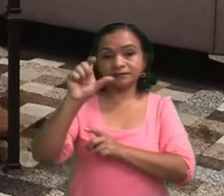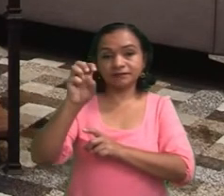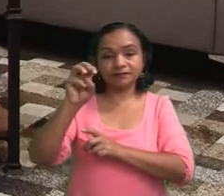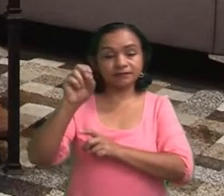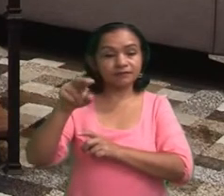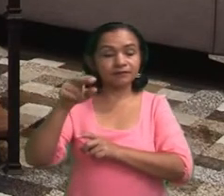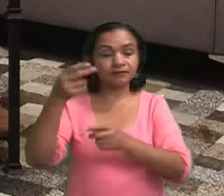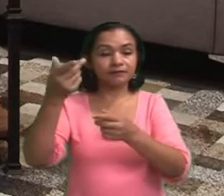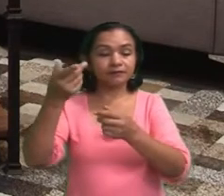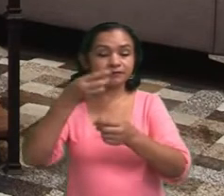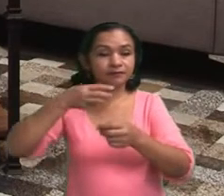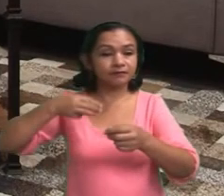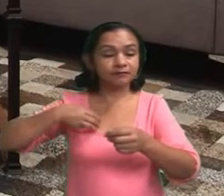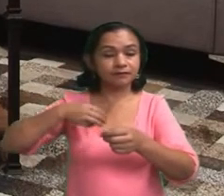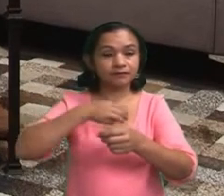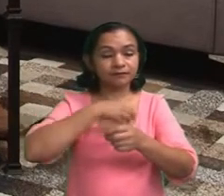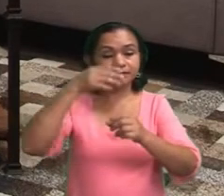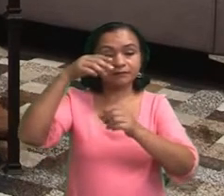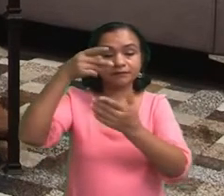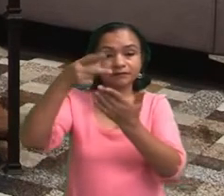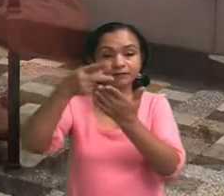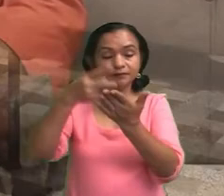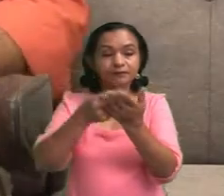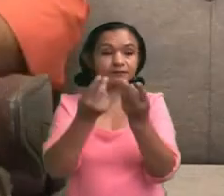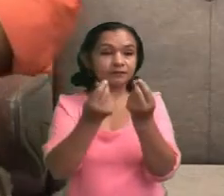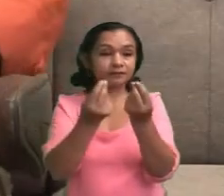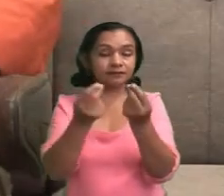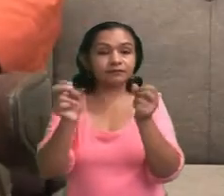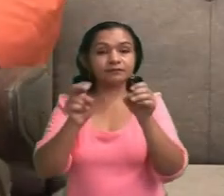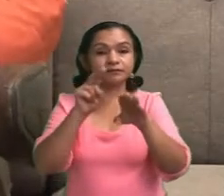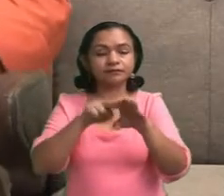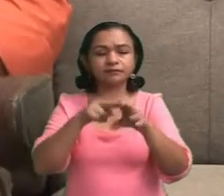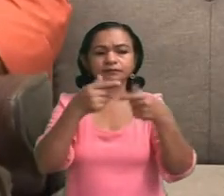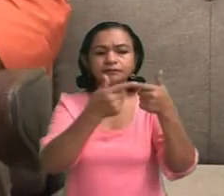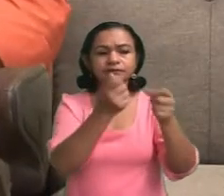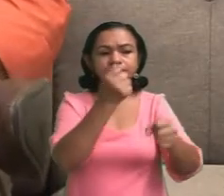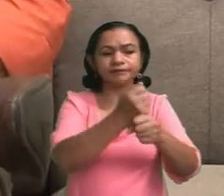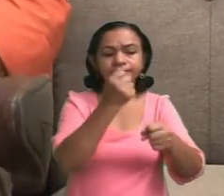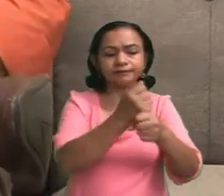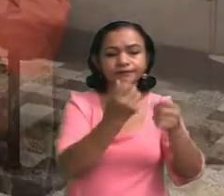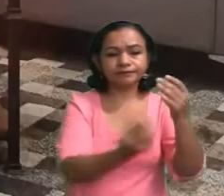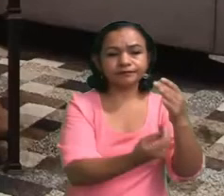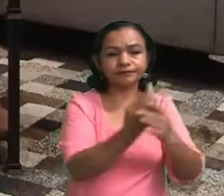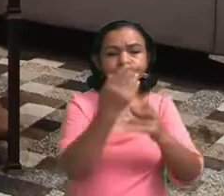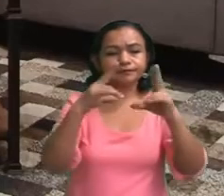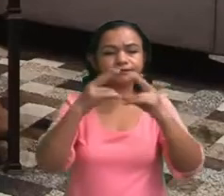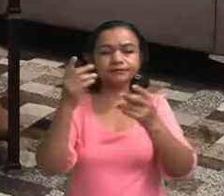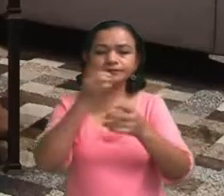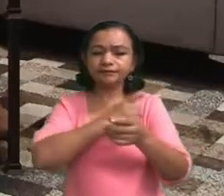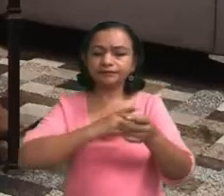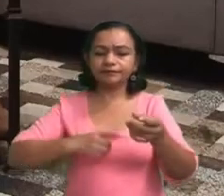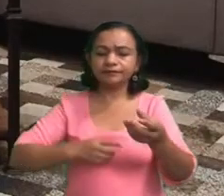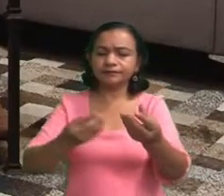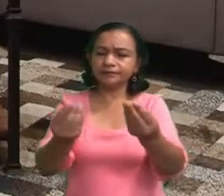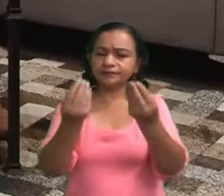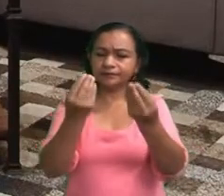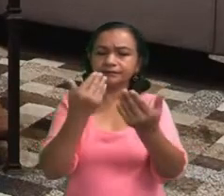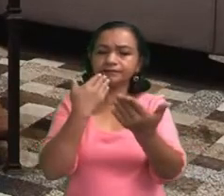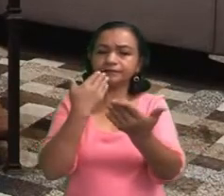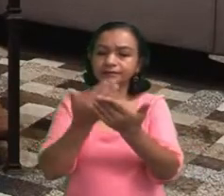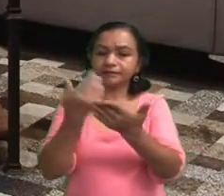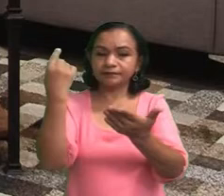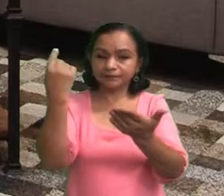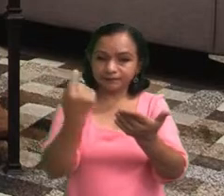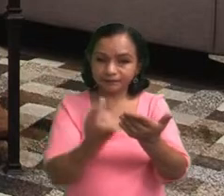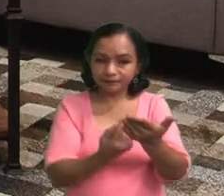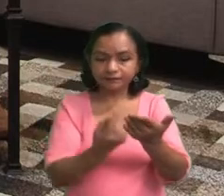de la Asamblea Nacional, pero además alguien que está muy de cerca con el sector productivo de nuestro país. Diputado, bienvenido y muchísimas gracias por estar con nosotros y siempre